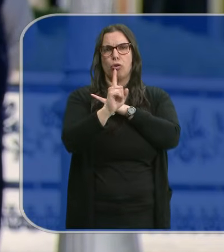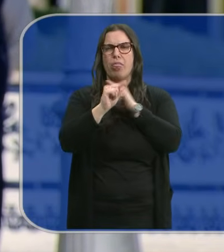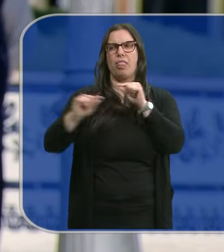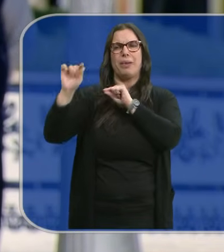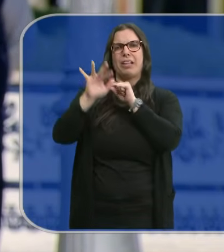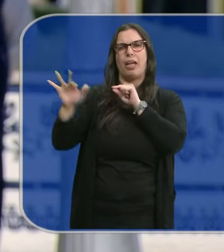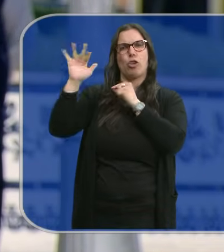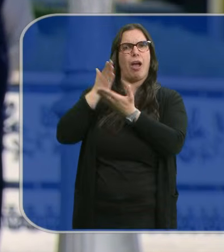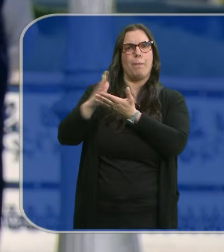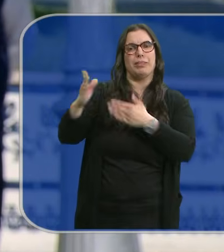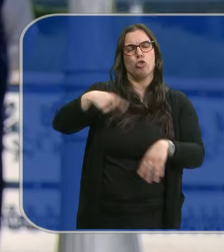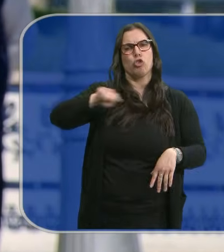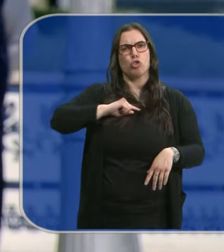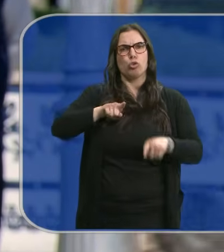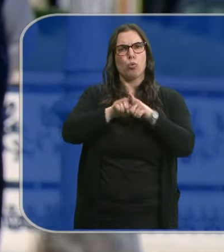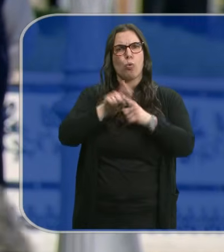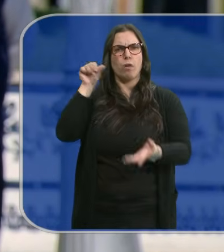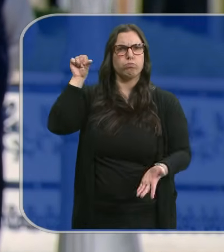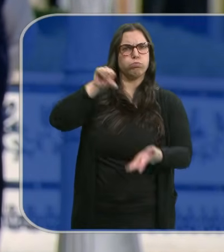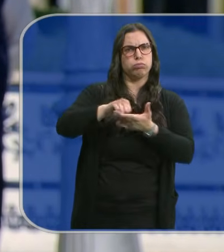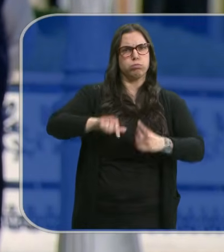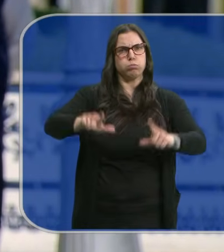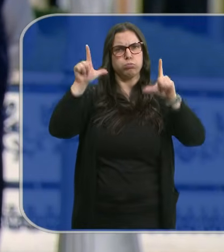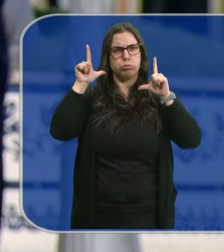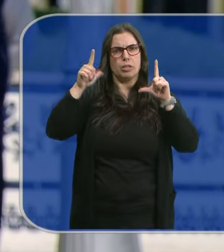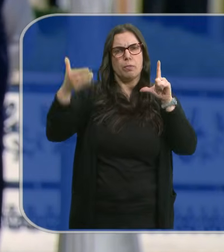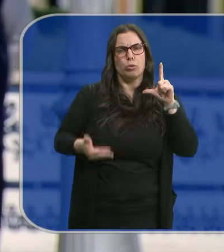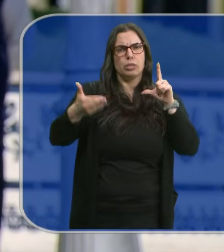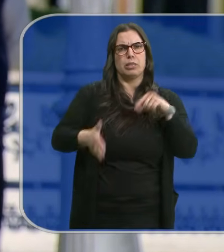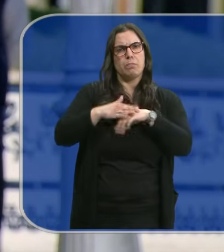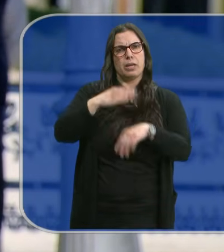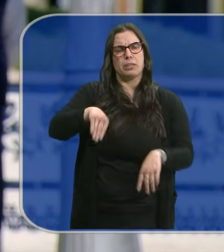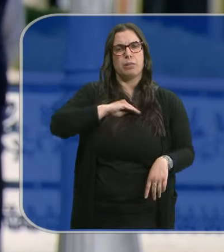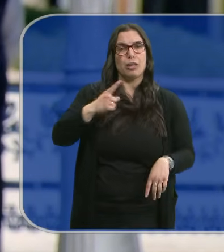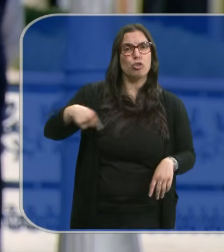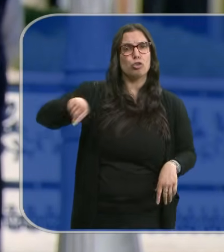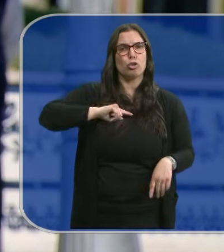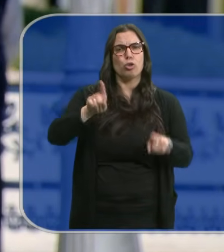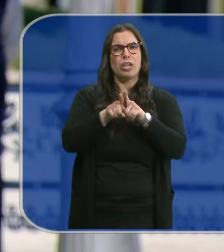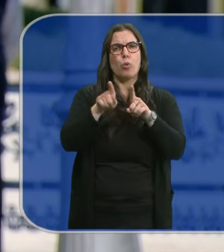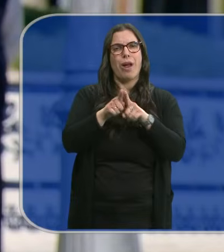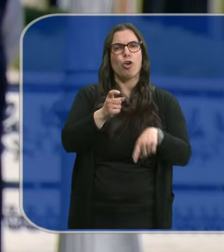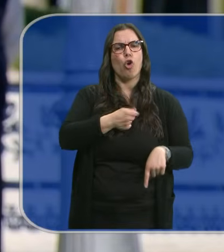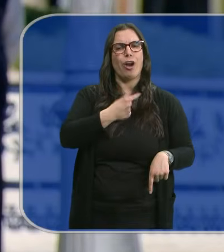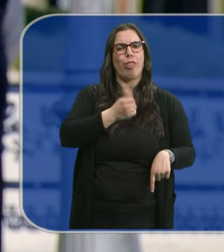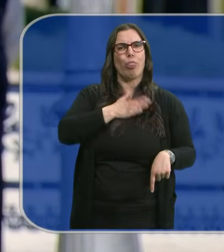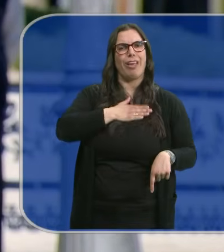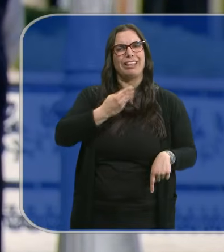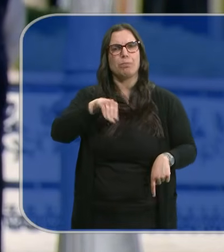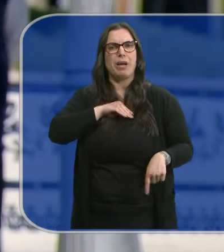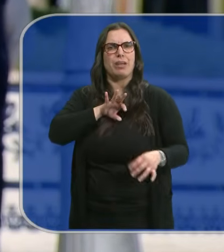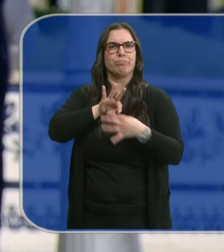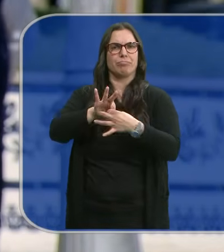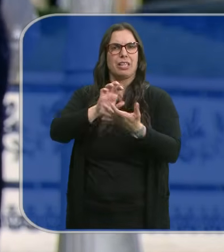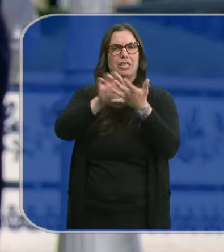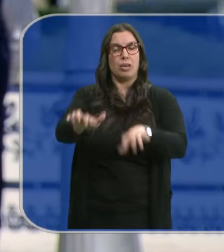nacional. Somos el centro de gravedad de este país. Somos el corazón de España. Y el 15 de